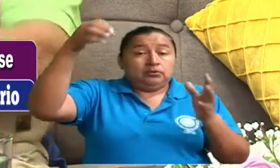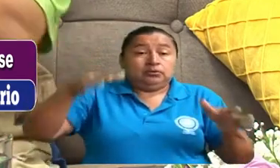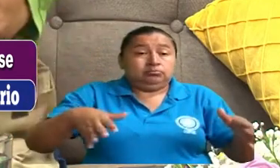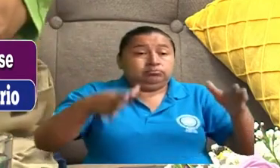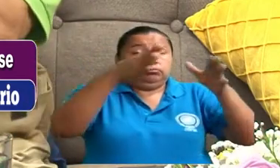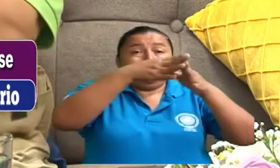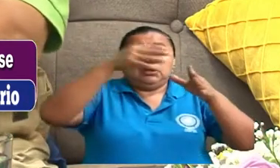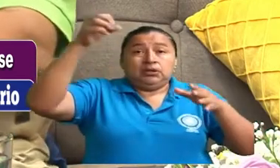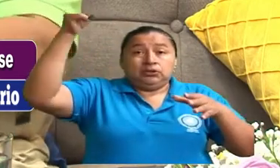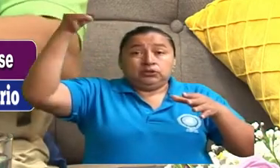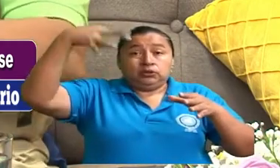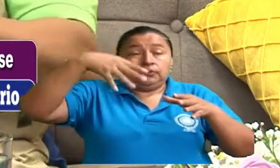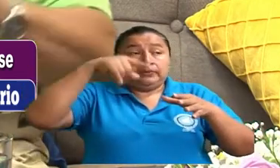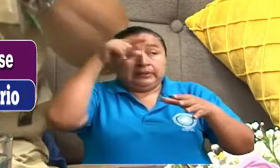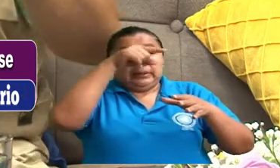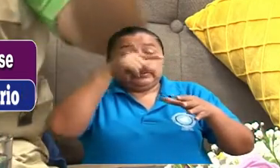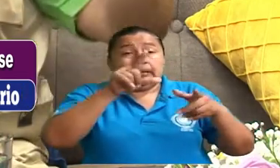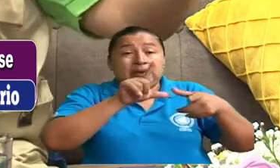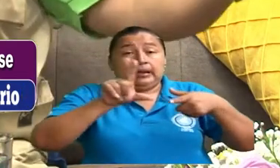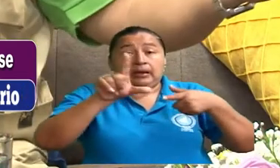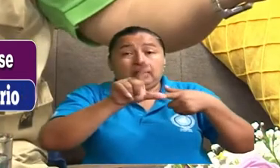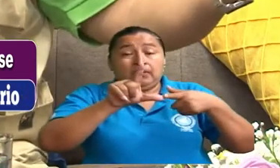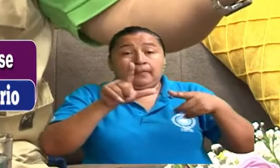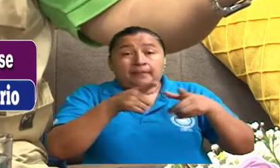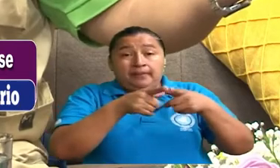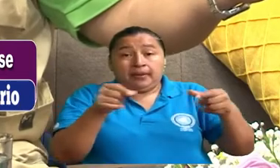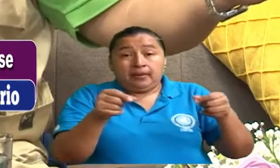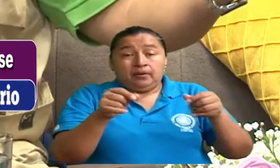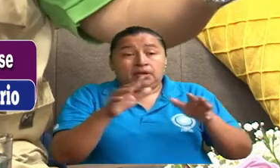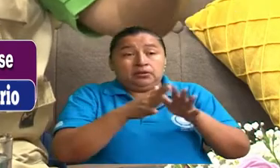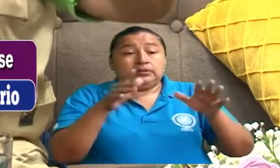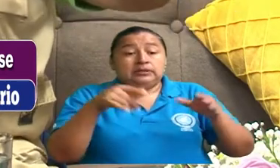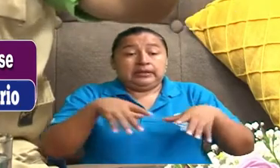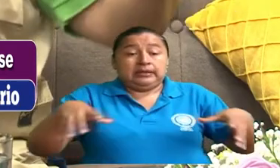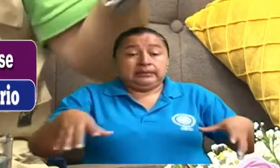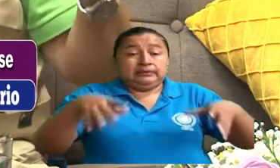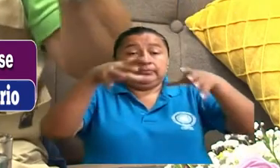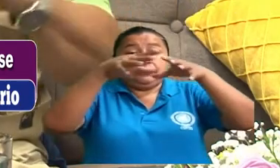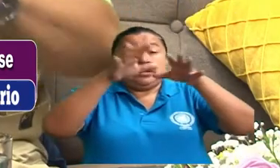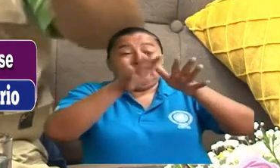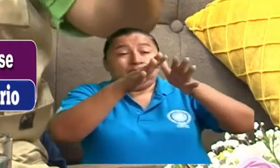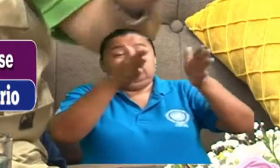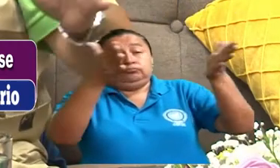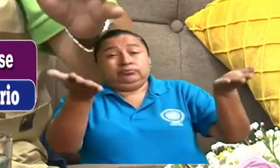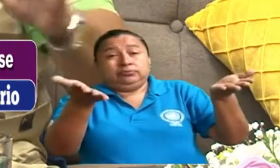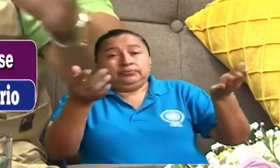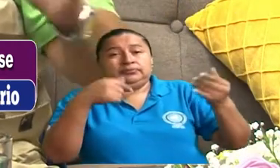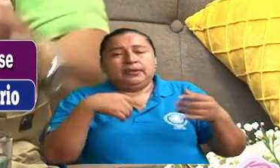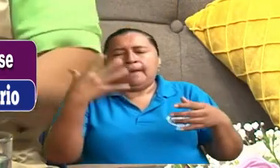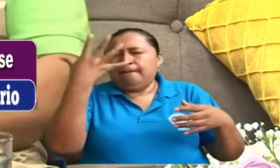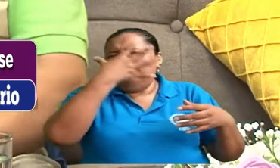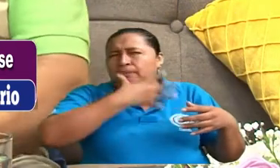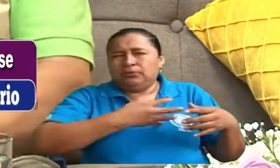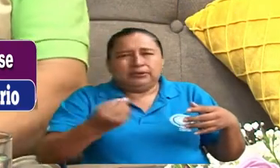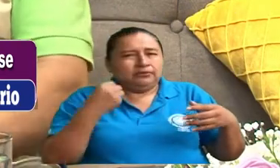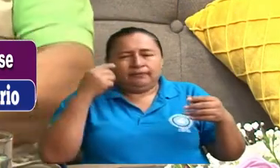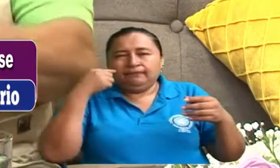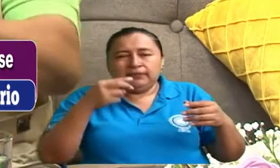el lago de Managua, ese cerro se convertía en un libro, ¿ya? Okay. Entonces, el Cerro del Libro era una cosa, una belleza, pues, ¿me